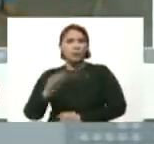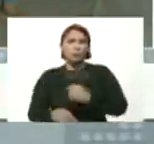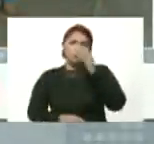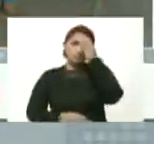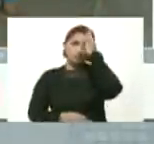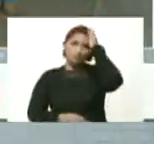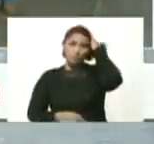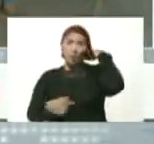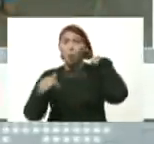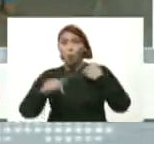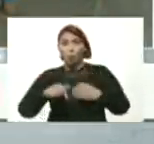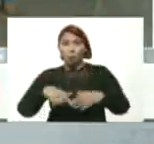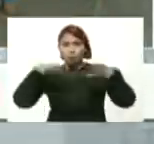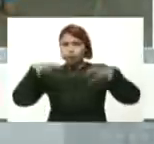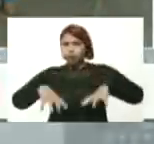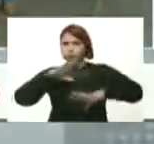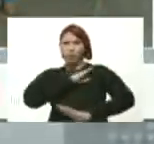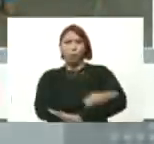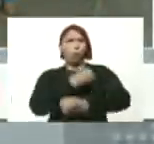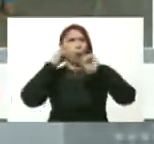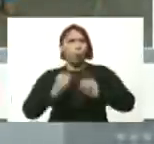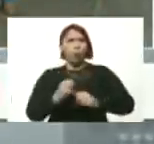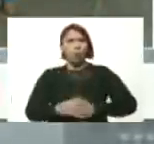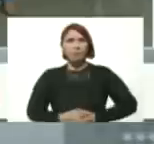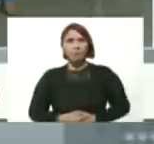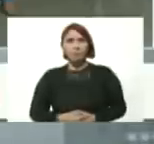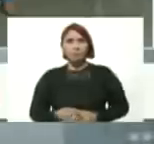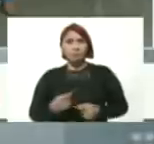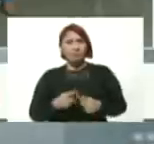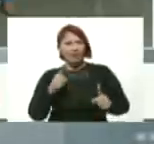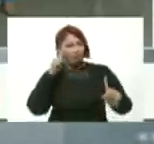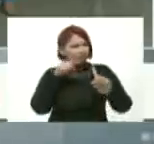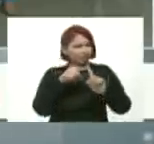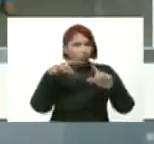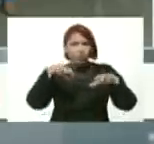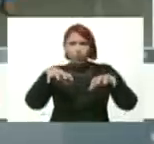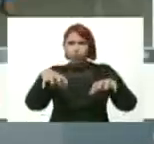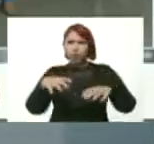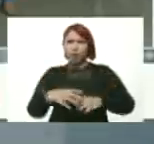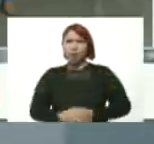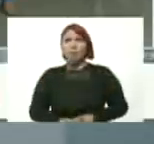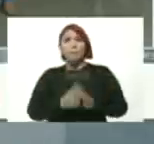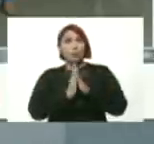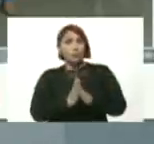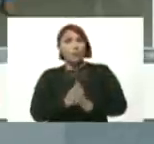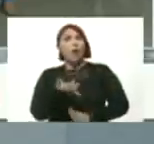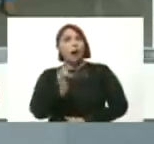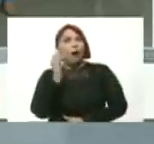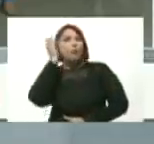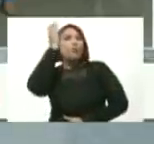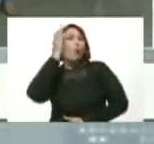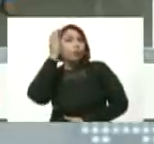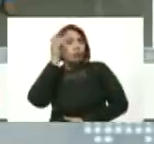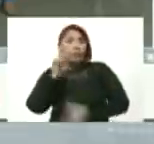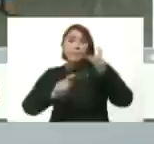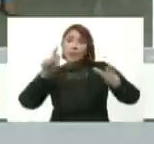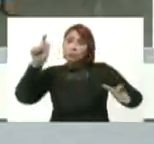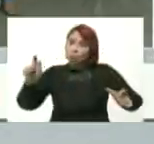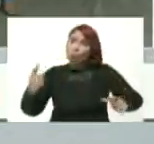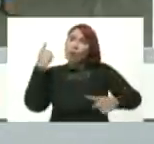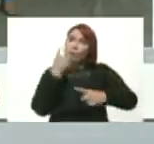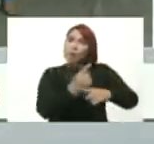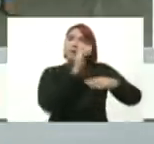llovido duro pero bastante duro pero más allá de la lluvia está la conciencia de la gente para